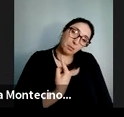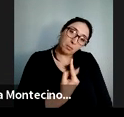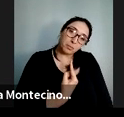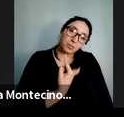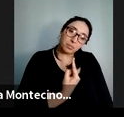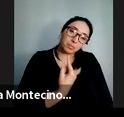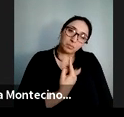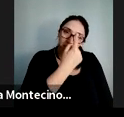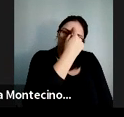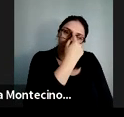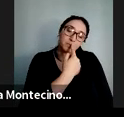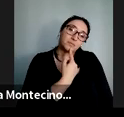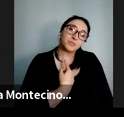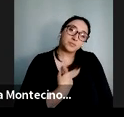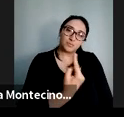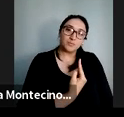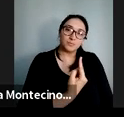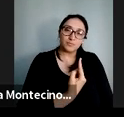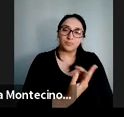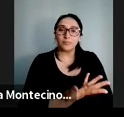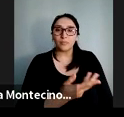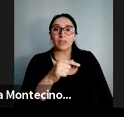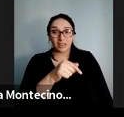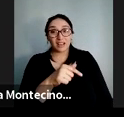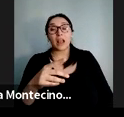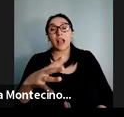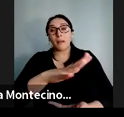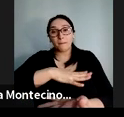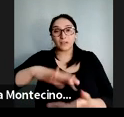rato, ¿cierto? De cómo se dan este tipo de violencia en todos los espacios.